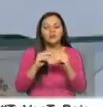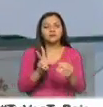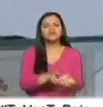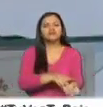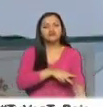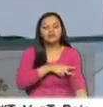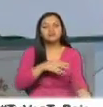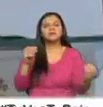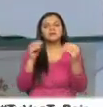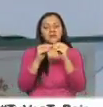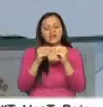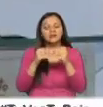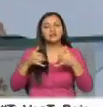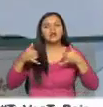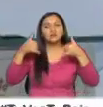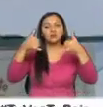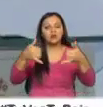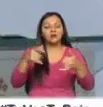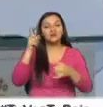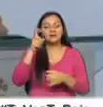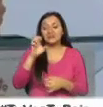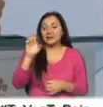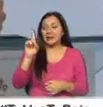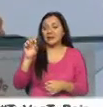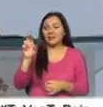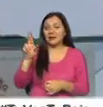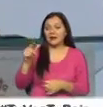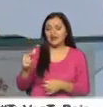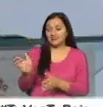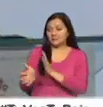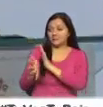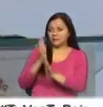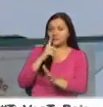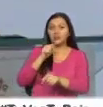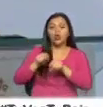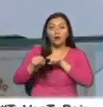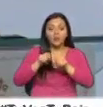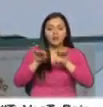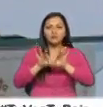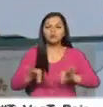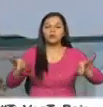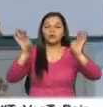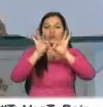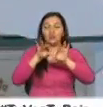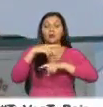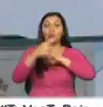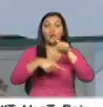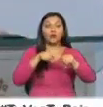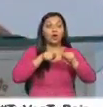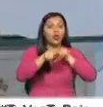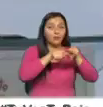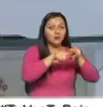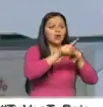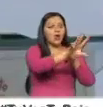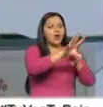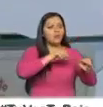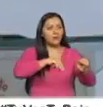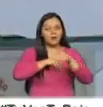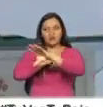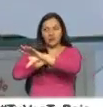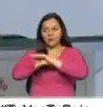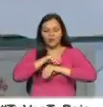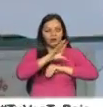tradición de campeonatos, ya nos decía Edgar, la competencia es importante, porque así todos nos vamos